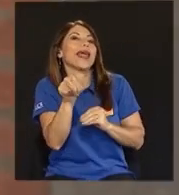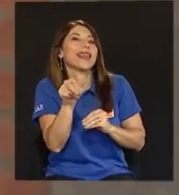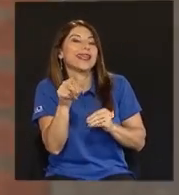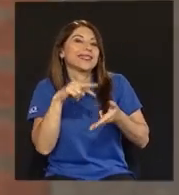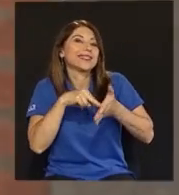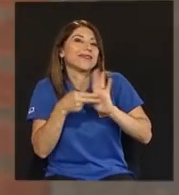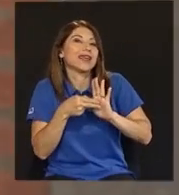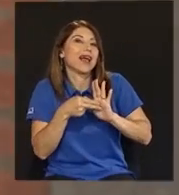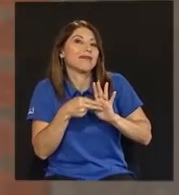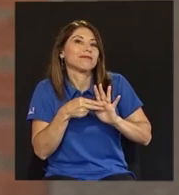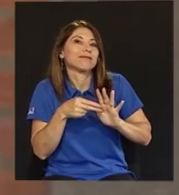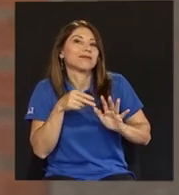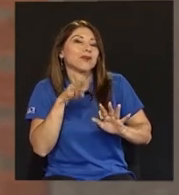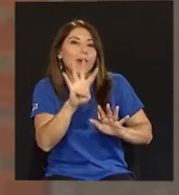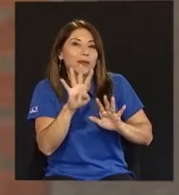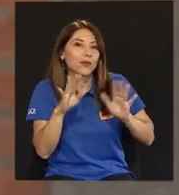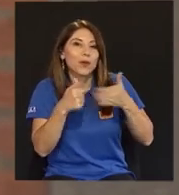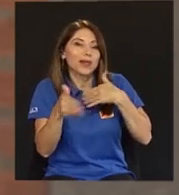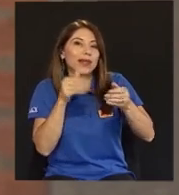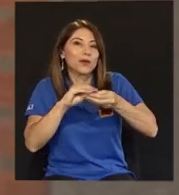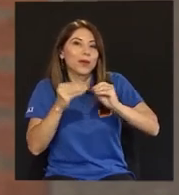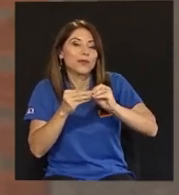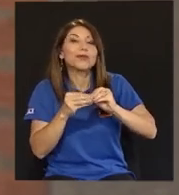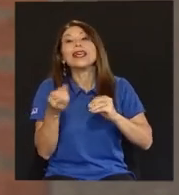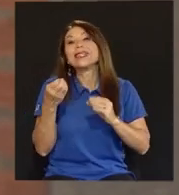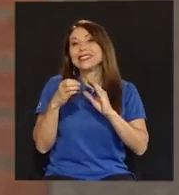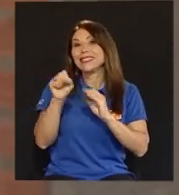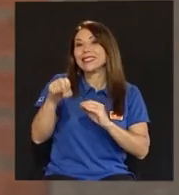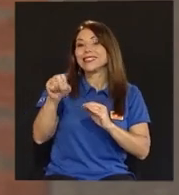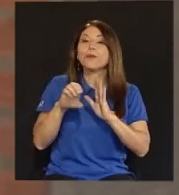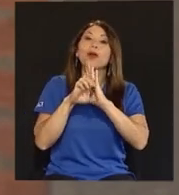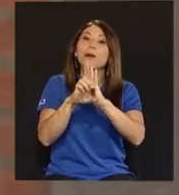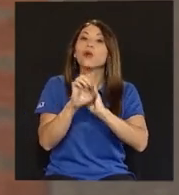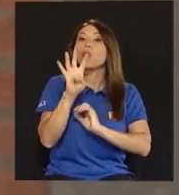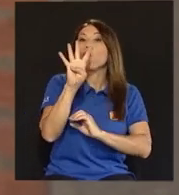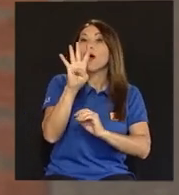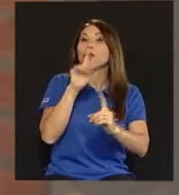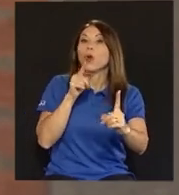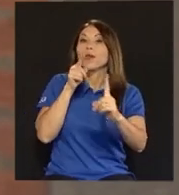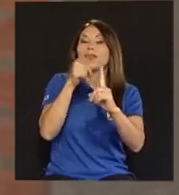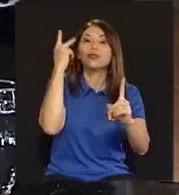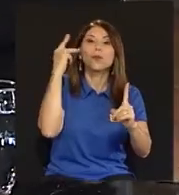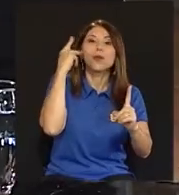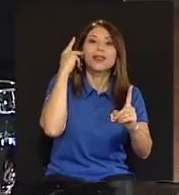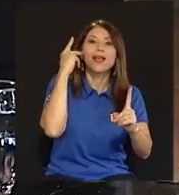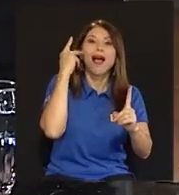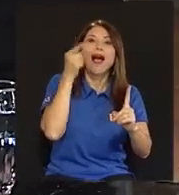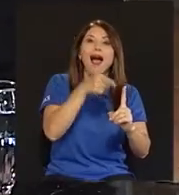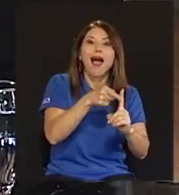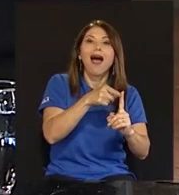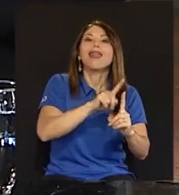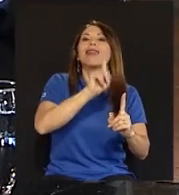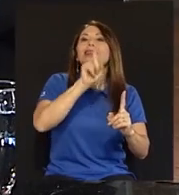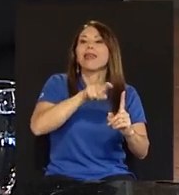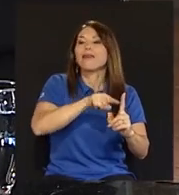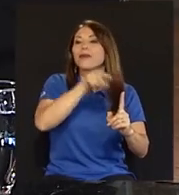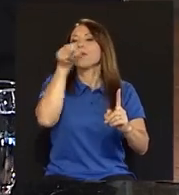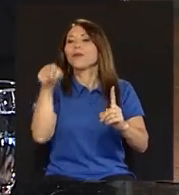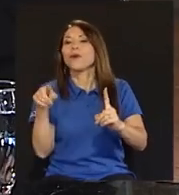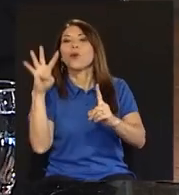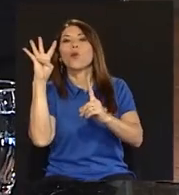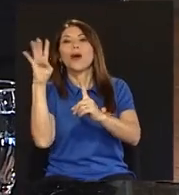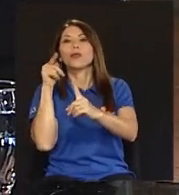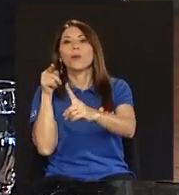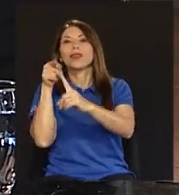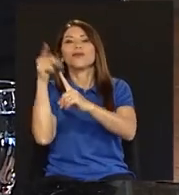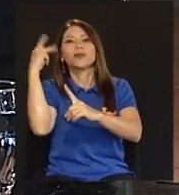sí. Si tiene 4 objetivos de política, entonces tiene que tener 4 instrumentos de política independientes. Y entonces ahí es donde entra el problema